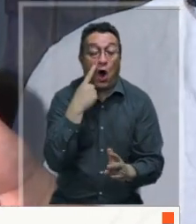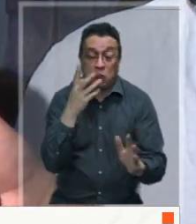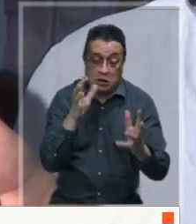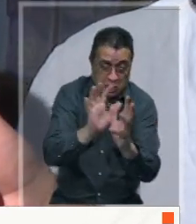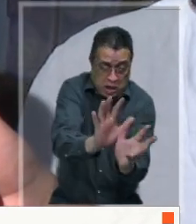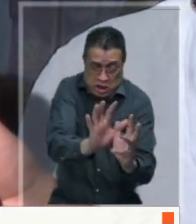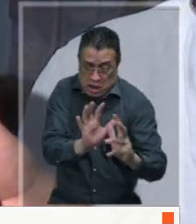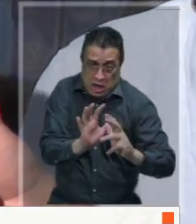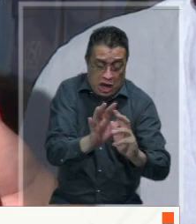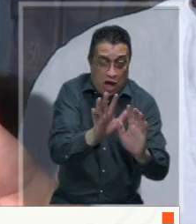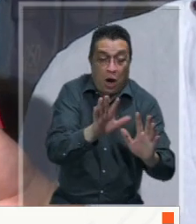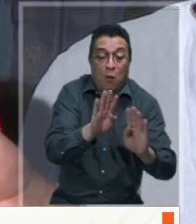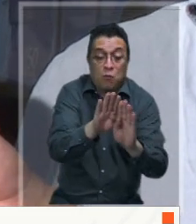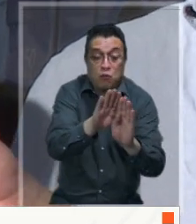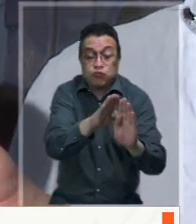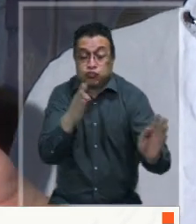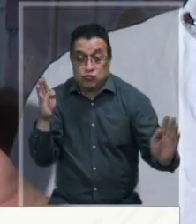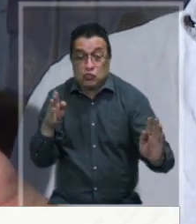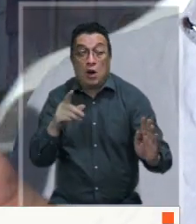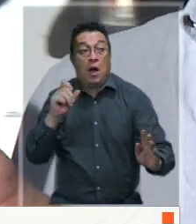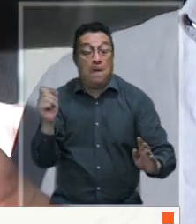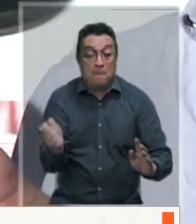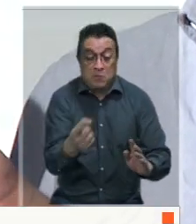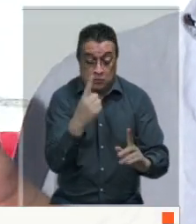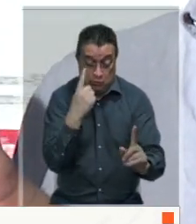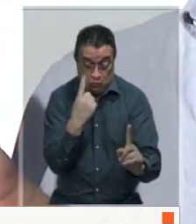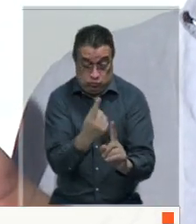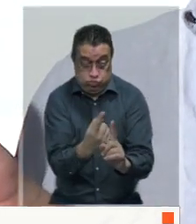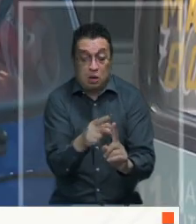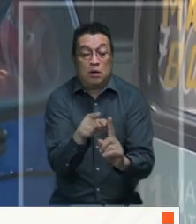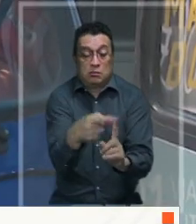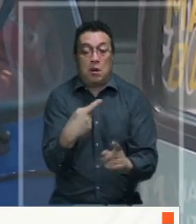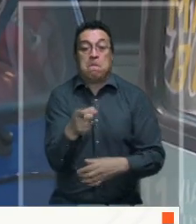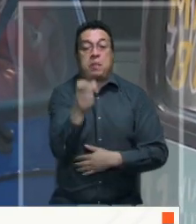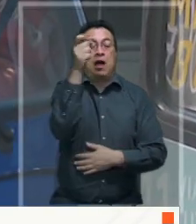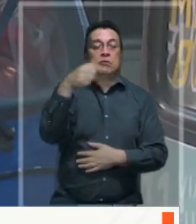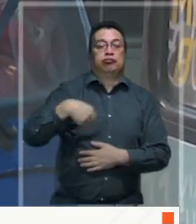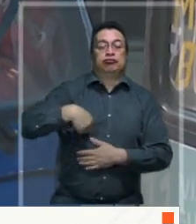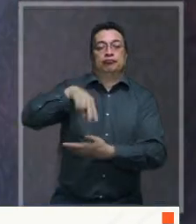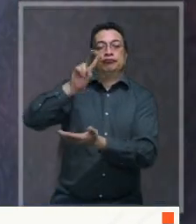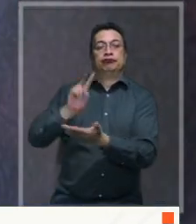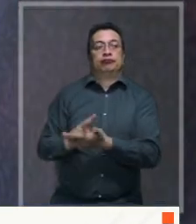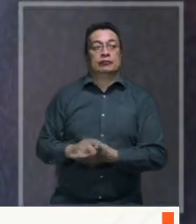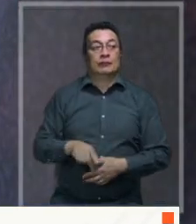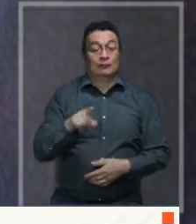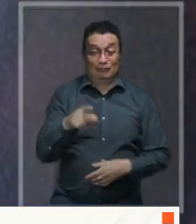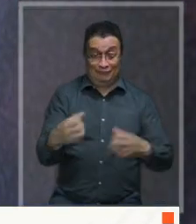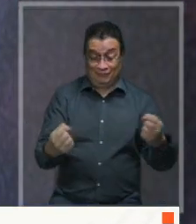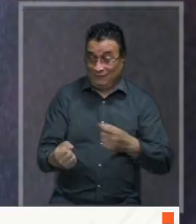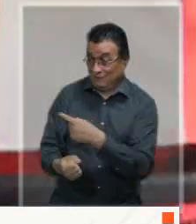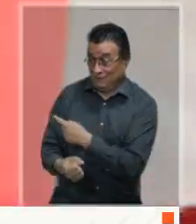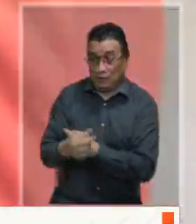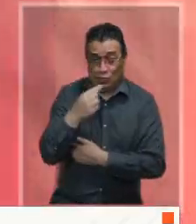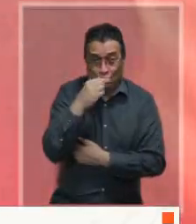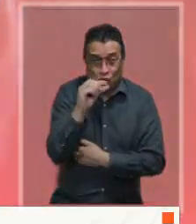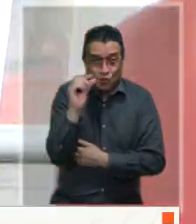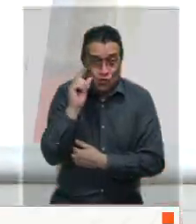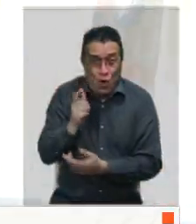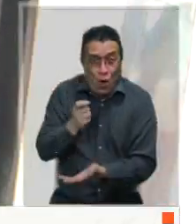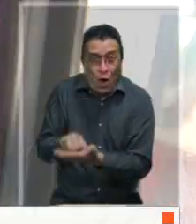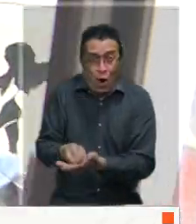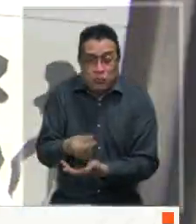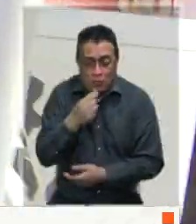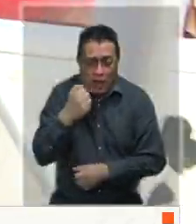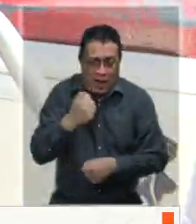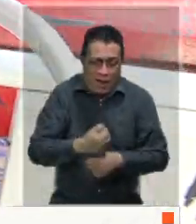forcejear empuja la puerta y al primero que pilla el sailis para esta era su micro recién la había comprado para eso